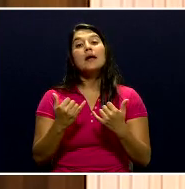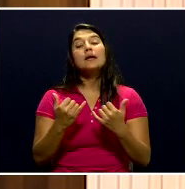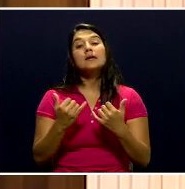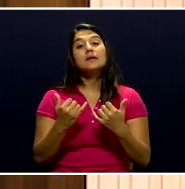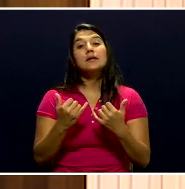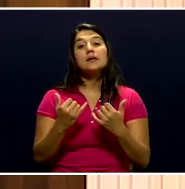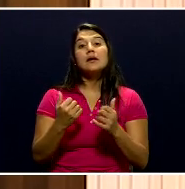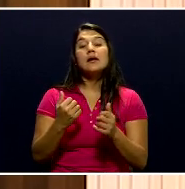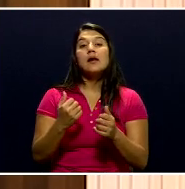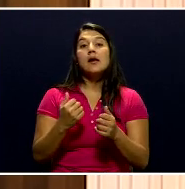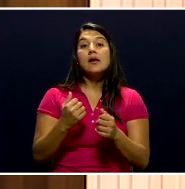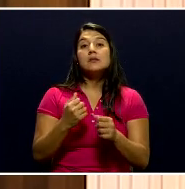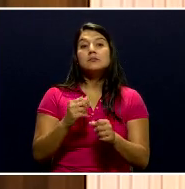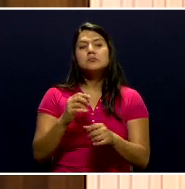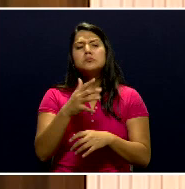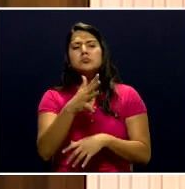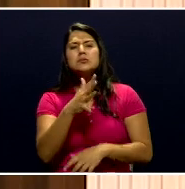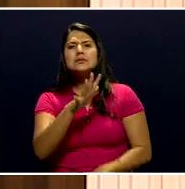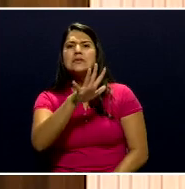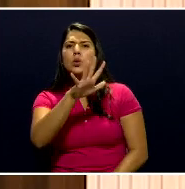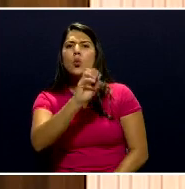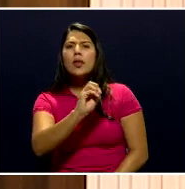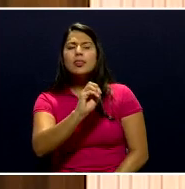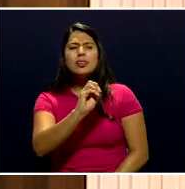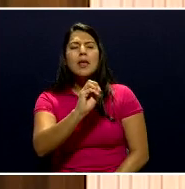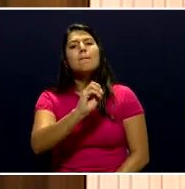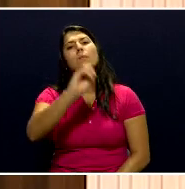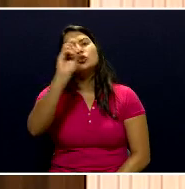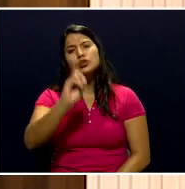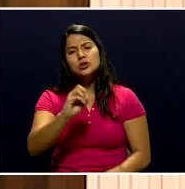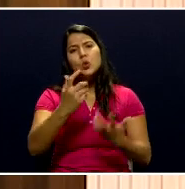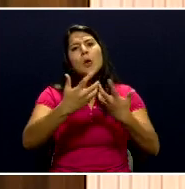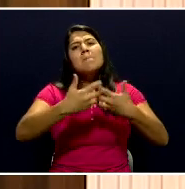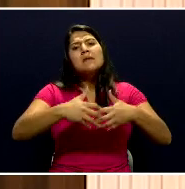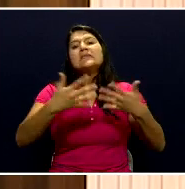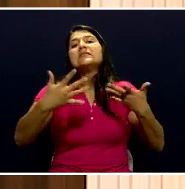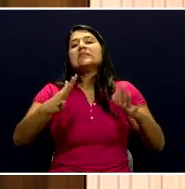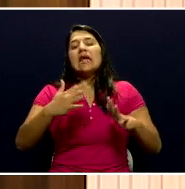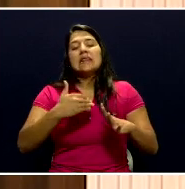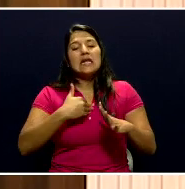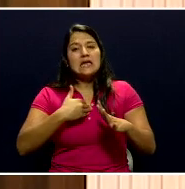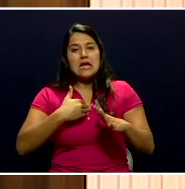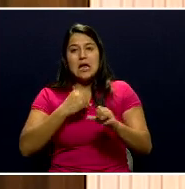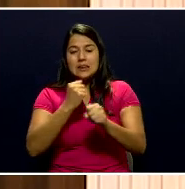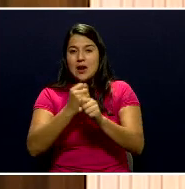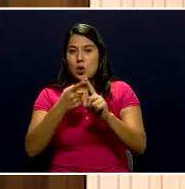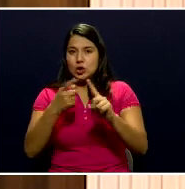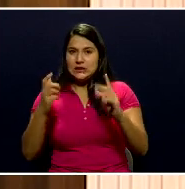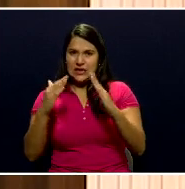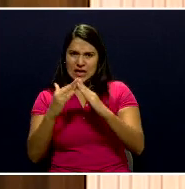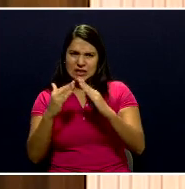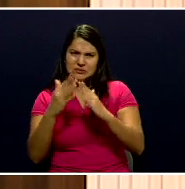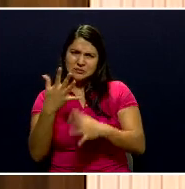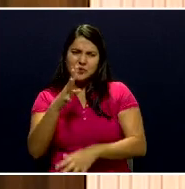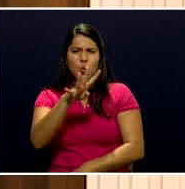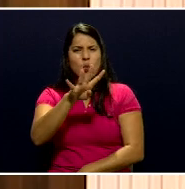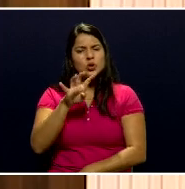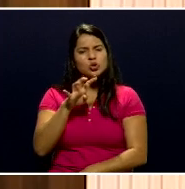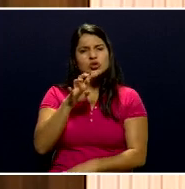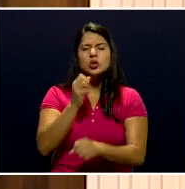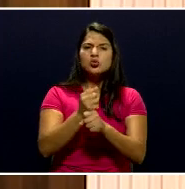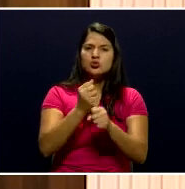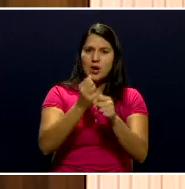un 50% ya estaba utilizando el teletrabajo, alrededor de 400 trabajadores ya lo estaban implementando en las